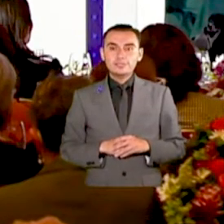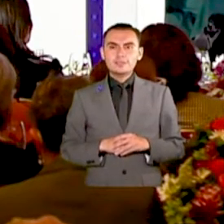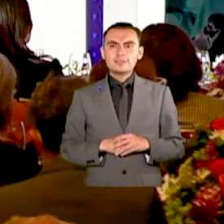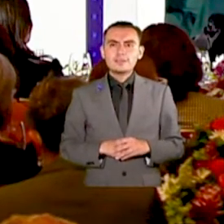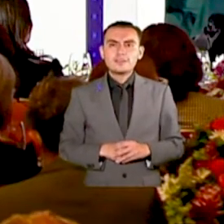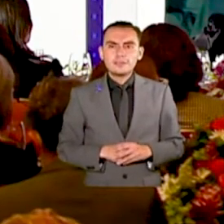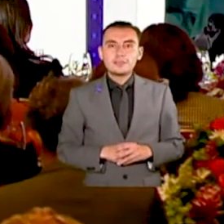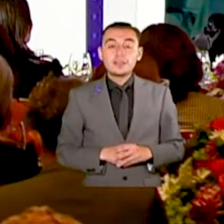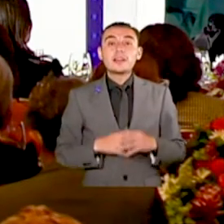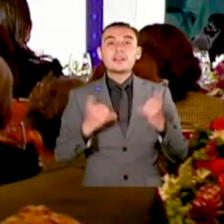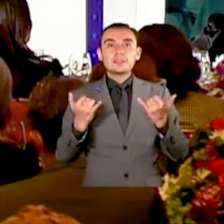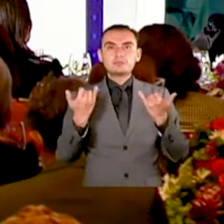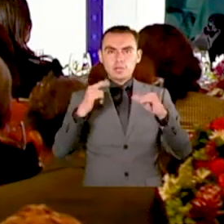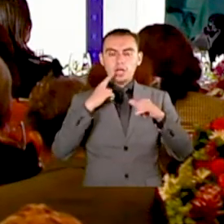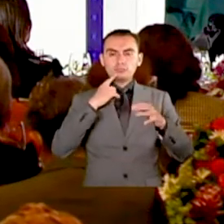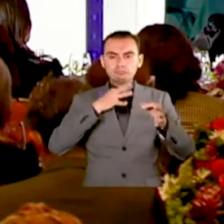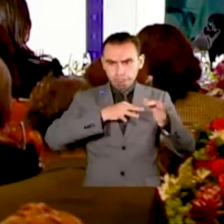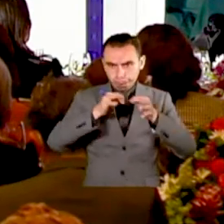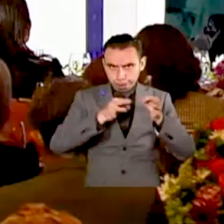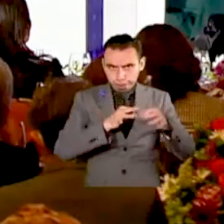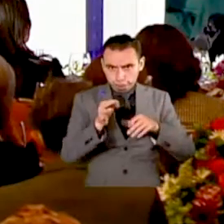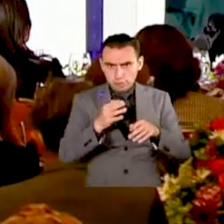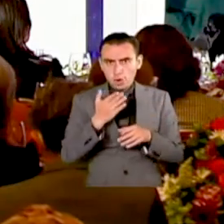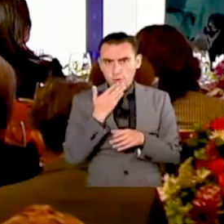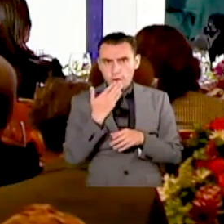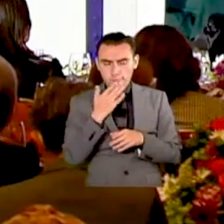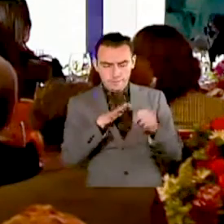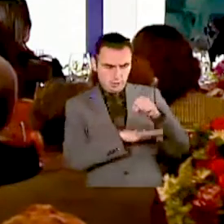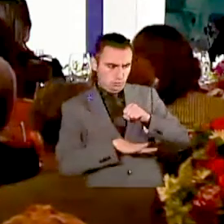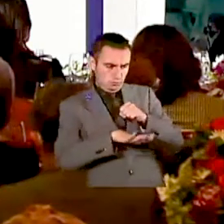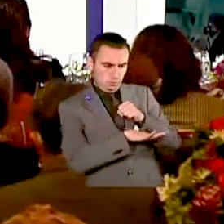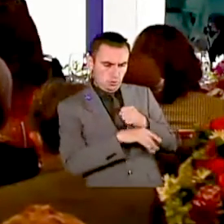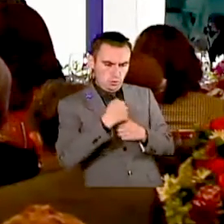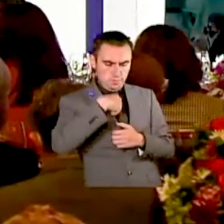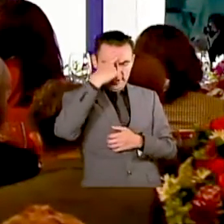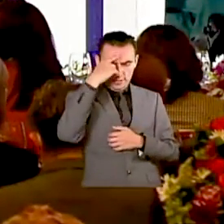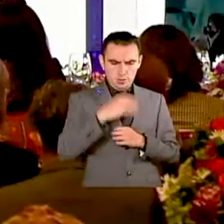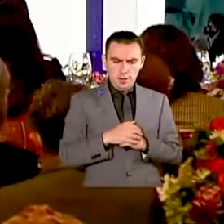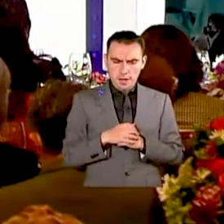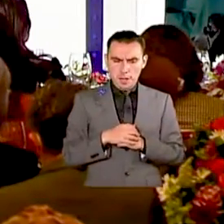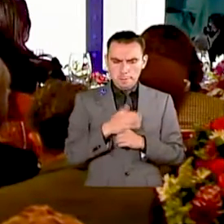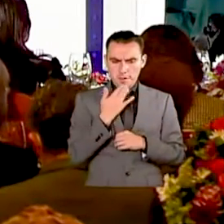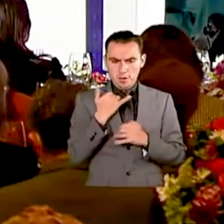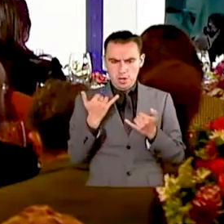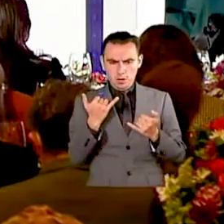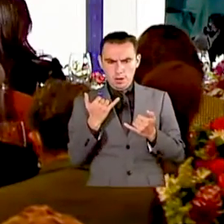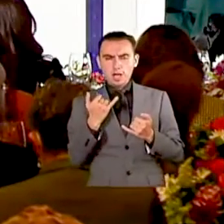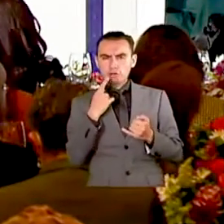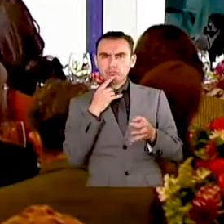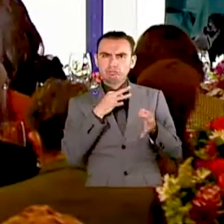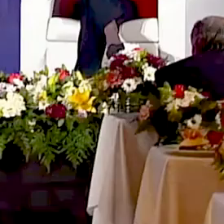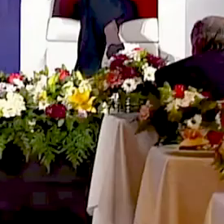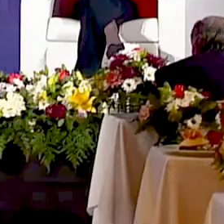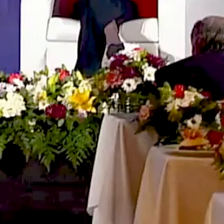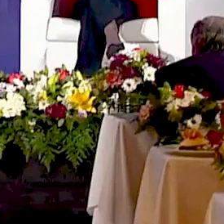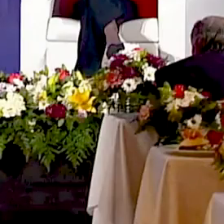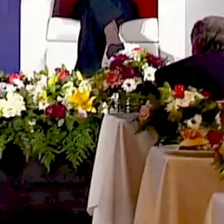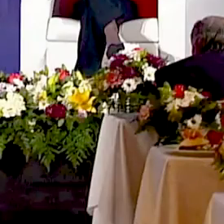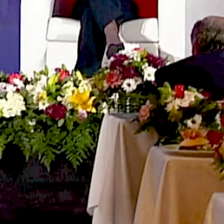línea estratégica, los principios básicos con que trabajamos en la Procuraduría, creo que es necesario terminar o finalizar ya